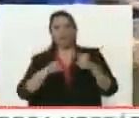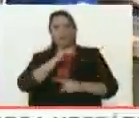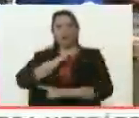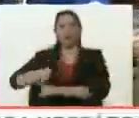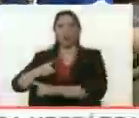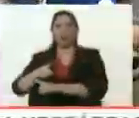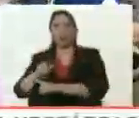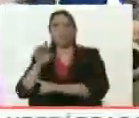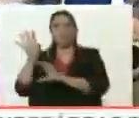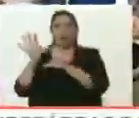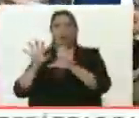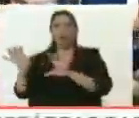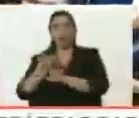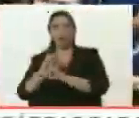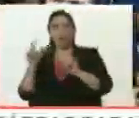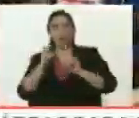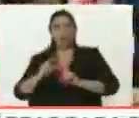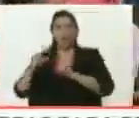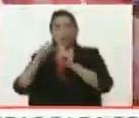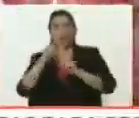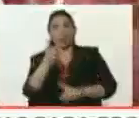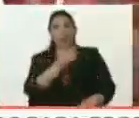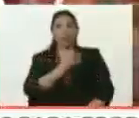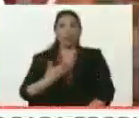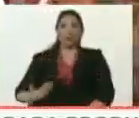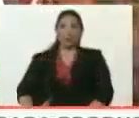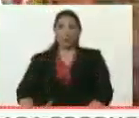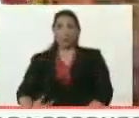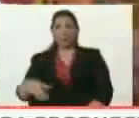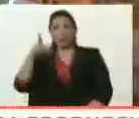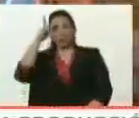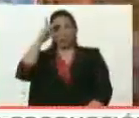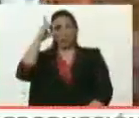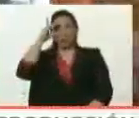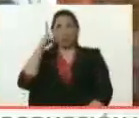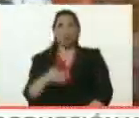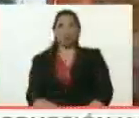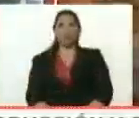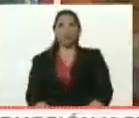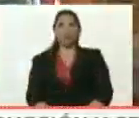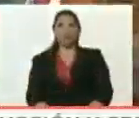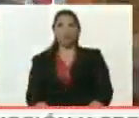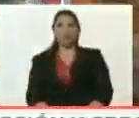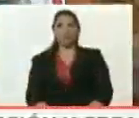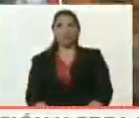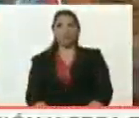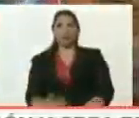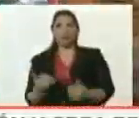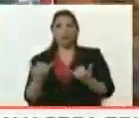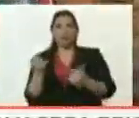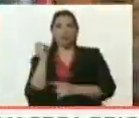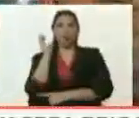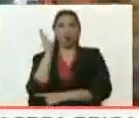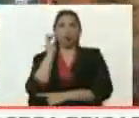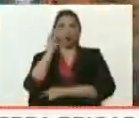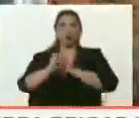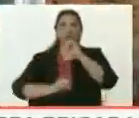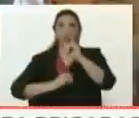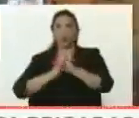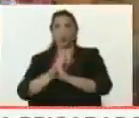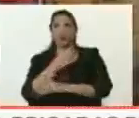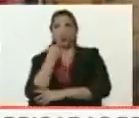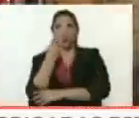las naciones. Estas fueron las palabras de la vicepresidenta de la Ejecutiva de la República, Delcy Rodríguez, en este Congreso Internacional de